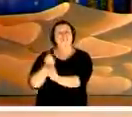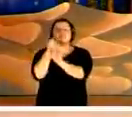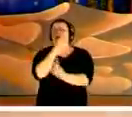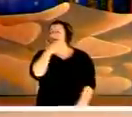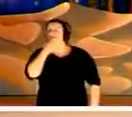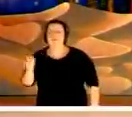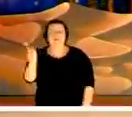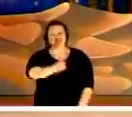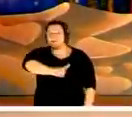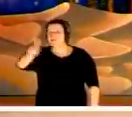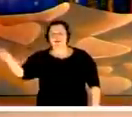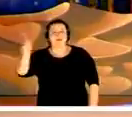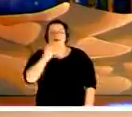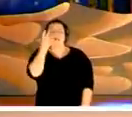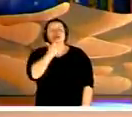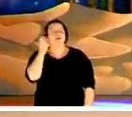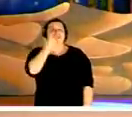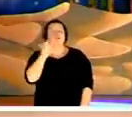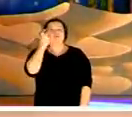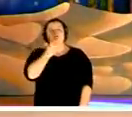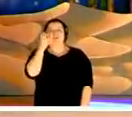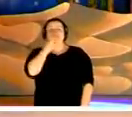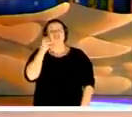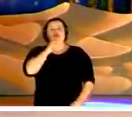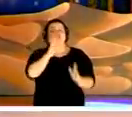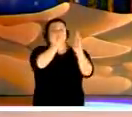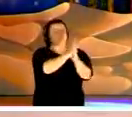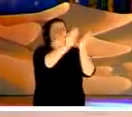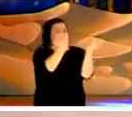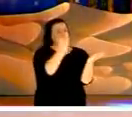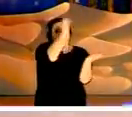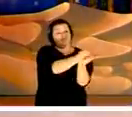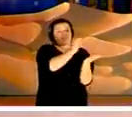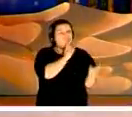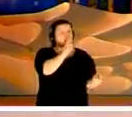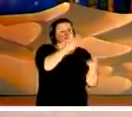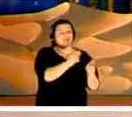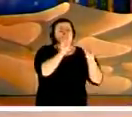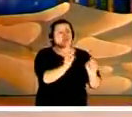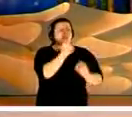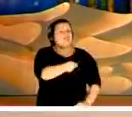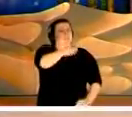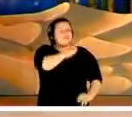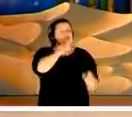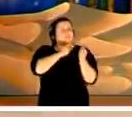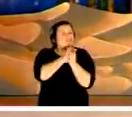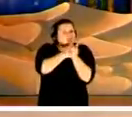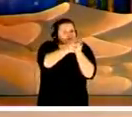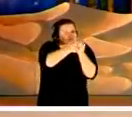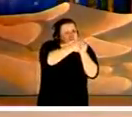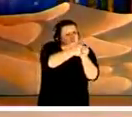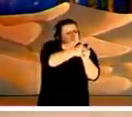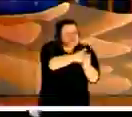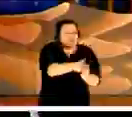este cuento lo llaman constitución, y es lo que rige a toda una nación, que solo bajo es trabajo y